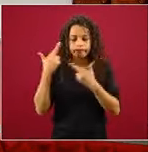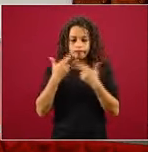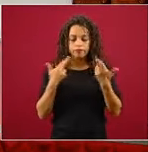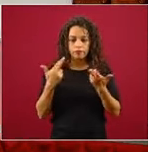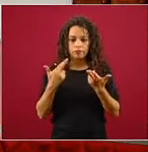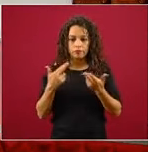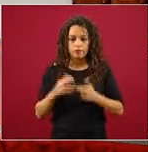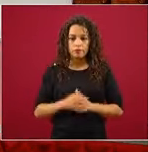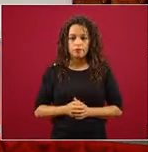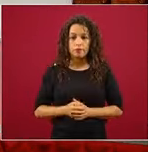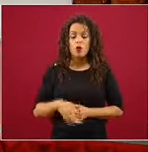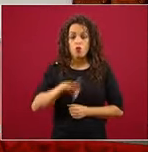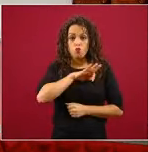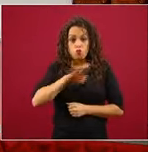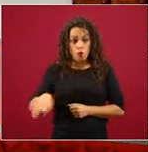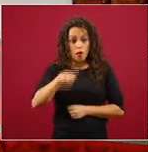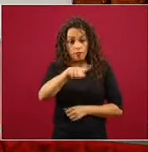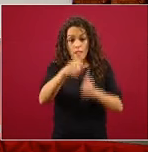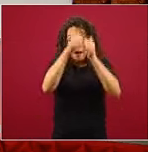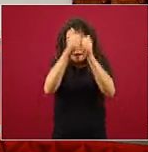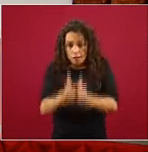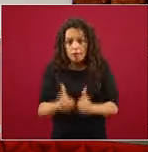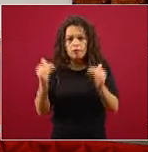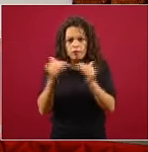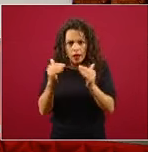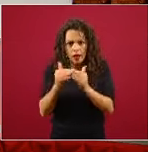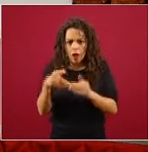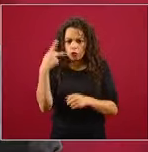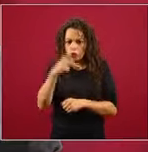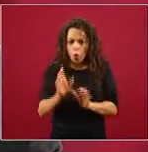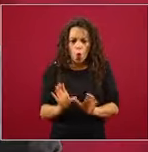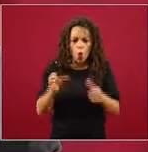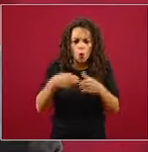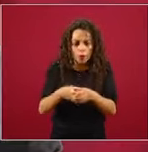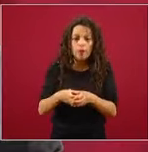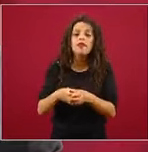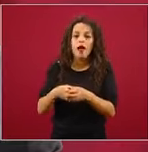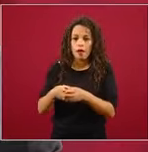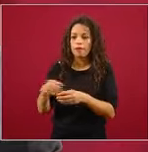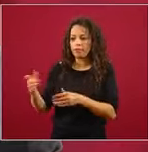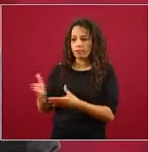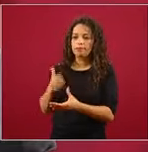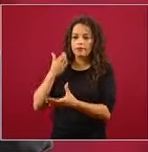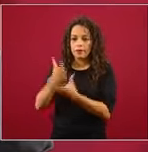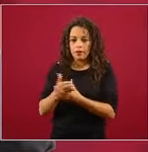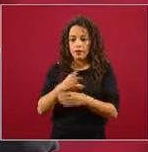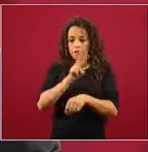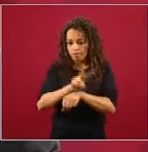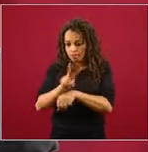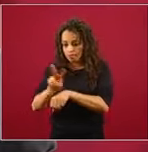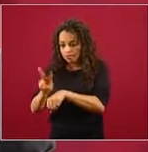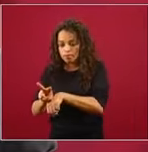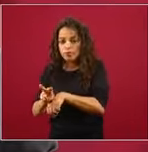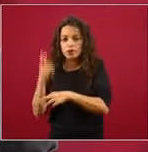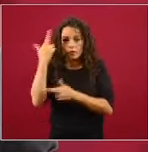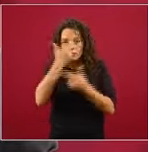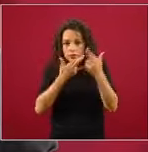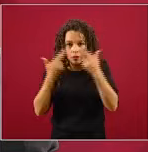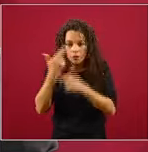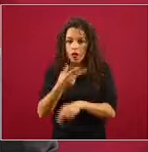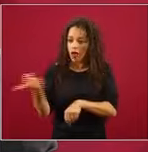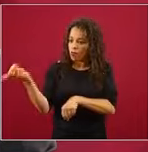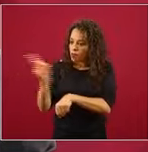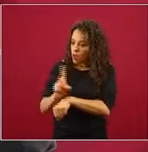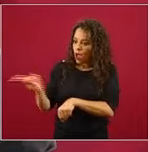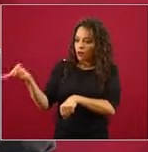casa, puede ser en su domicilio, en su comunidad, pero tiene que ser una vigilancia estrecha, diaria. Esto